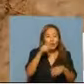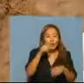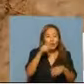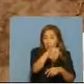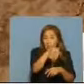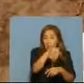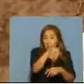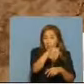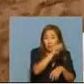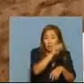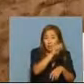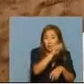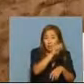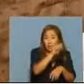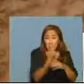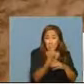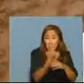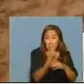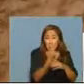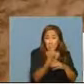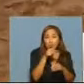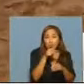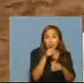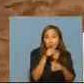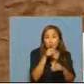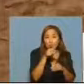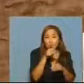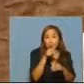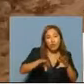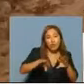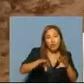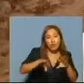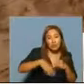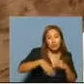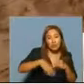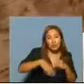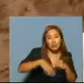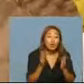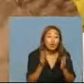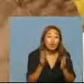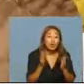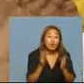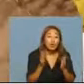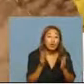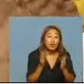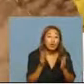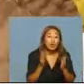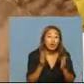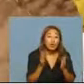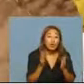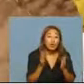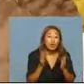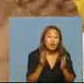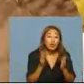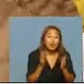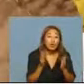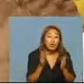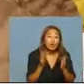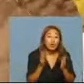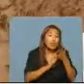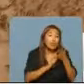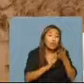sobre todo en todo lo que hace a aquellos productores que han perdido su producción y que hoy por hoy están esperando también soluciones de parte